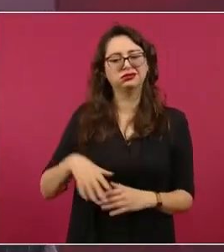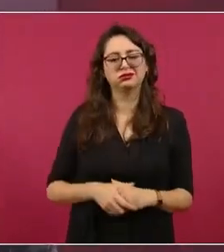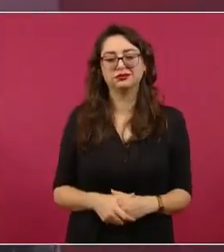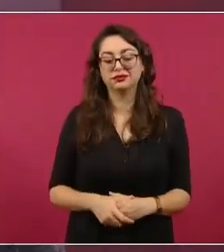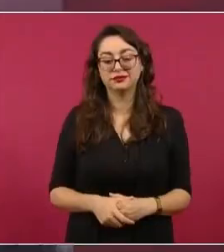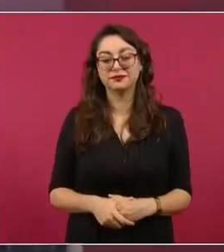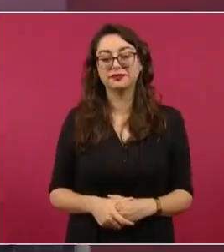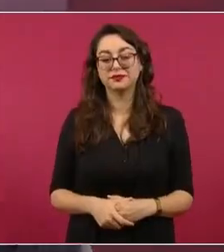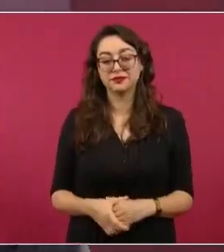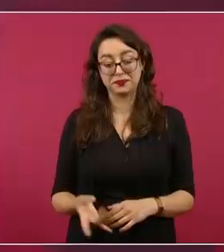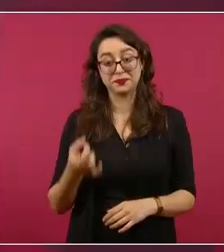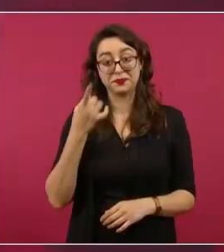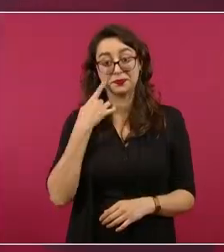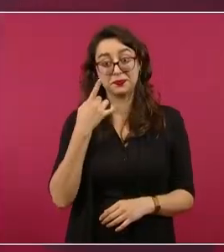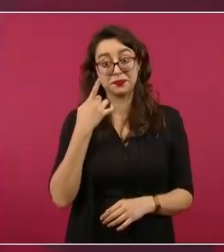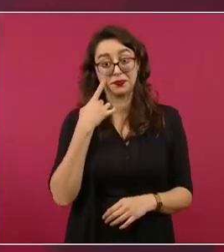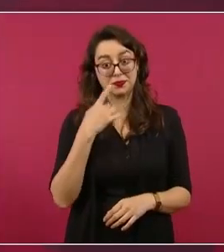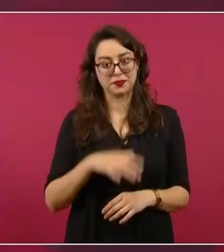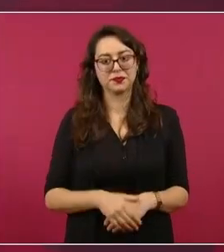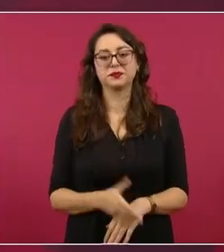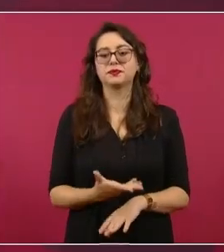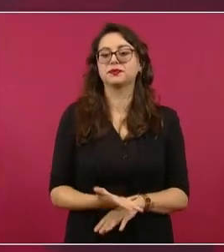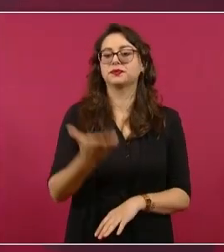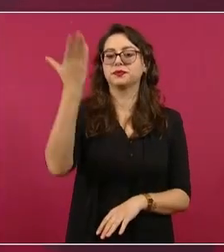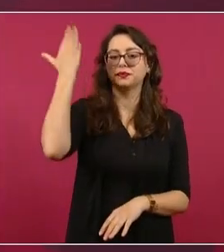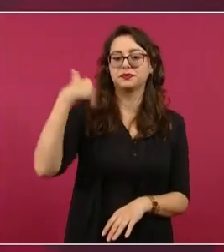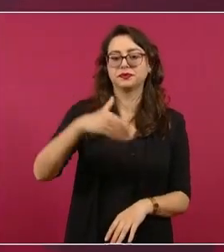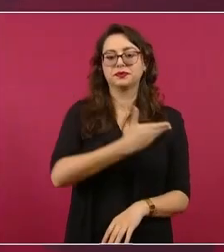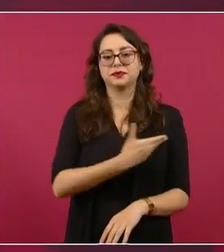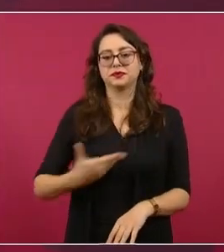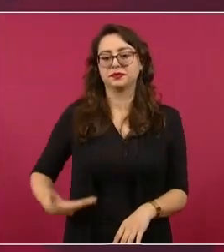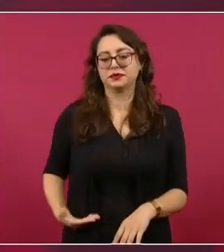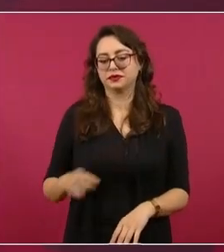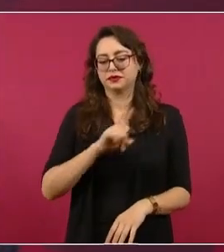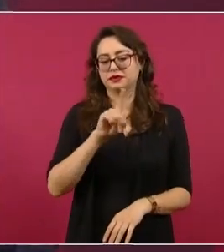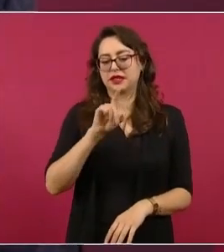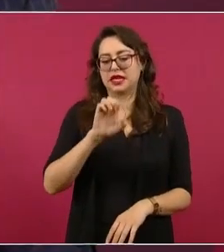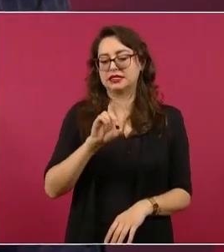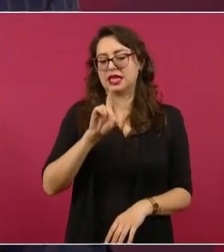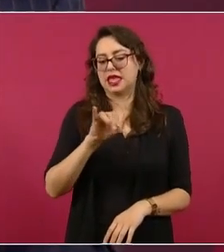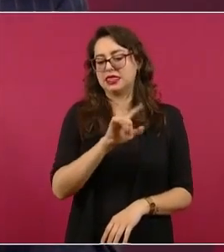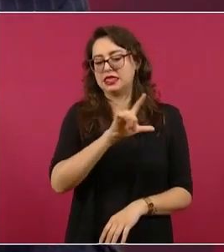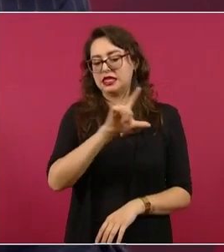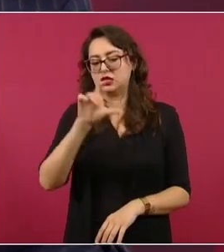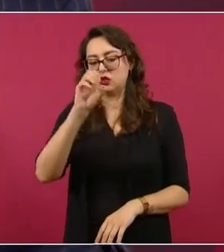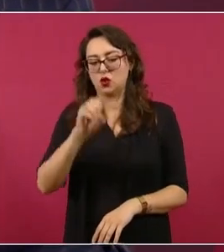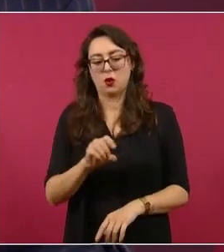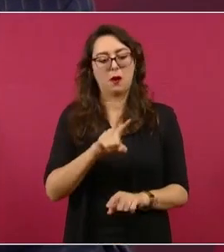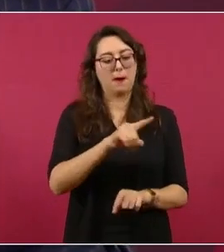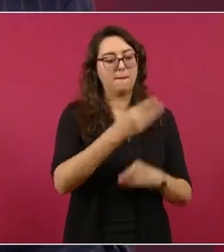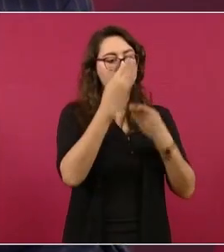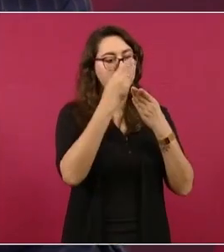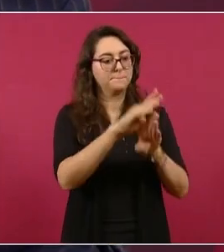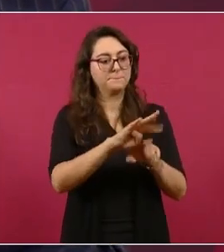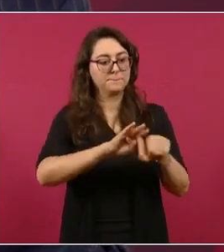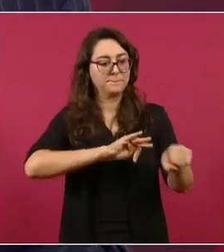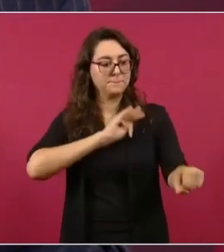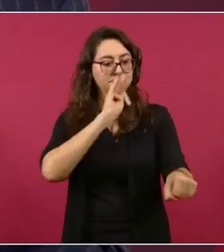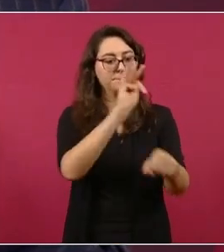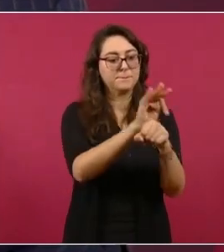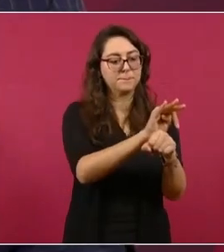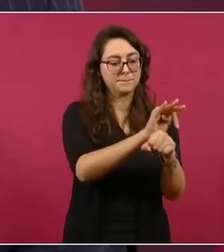decidió rescatar a los potentados, grandes empresas y banqueros, con el llamado FOAPROA,